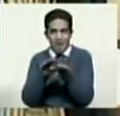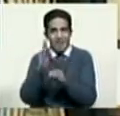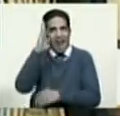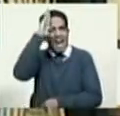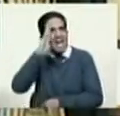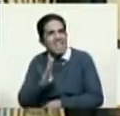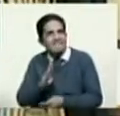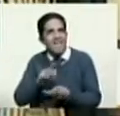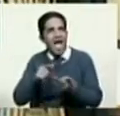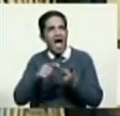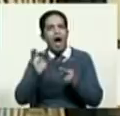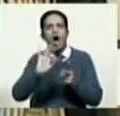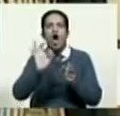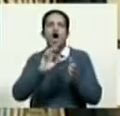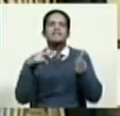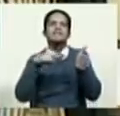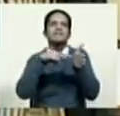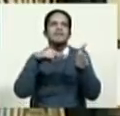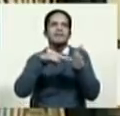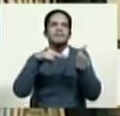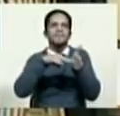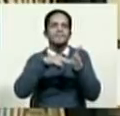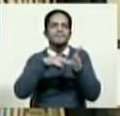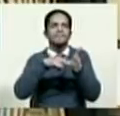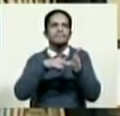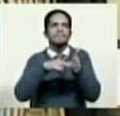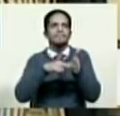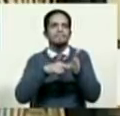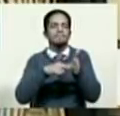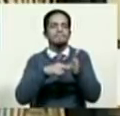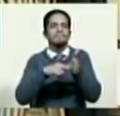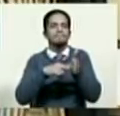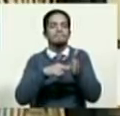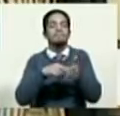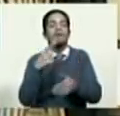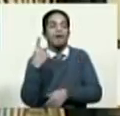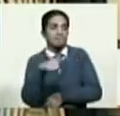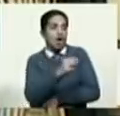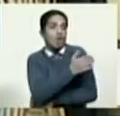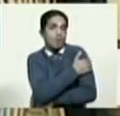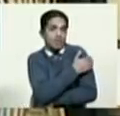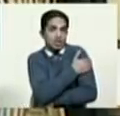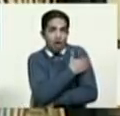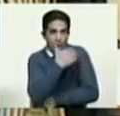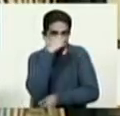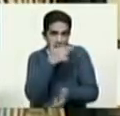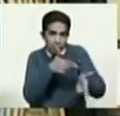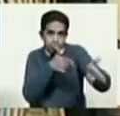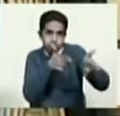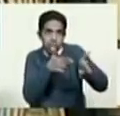en Siria, hasta una oposición armada. Lo han intentado,